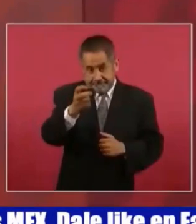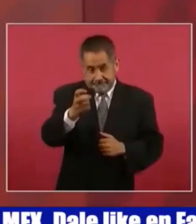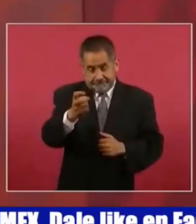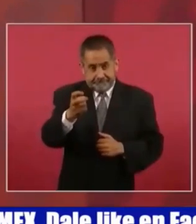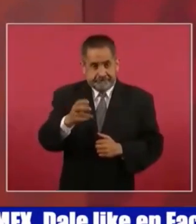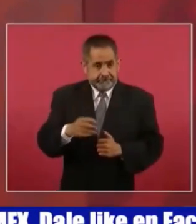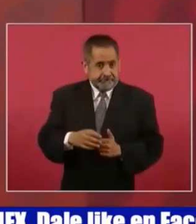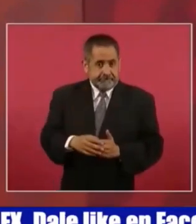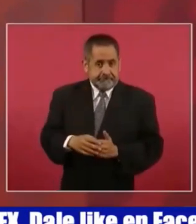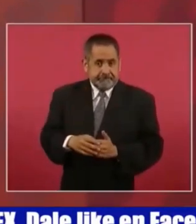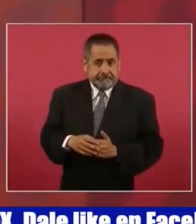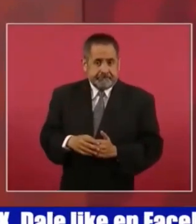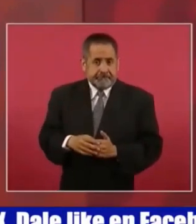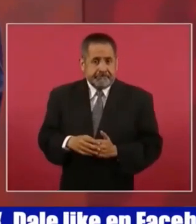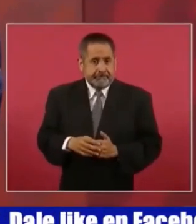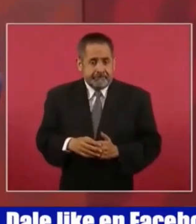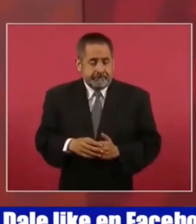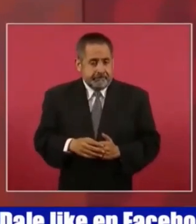muy